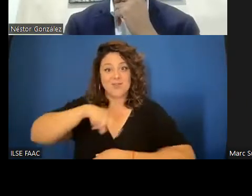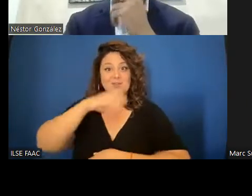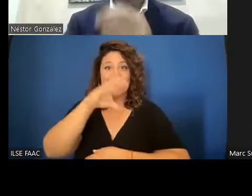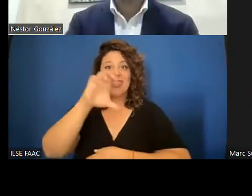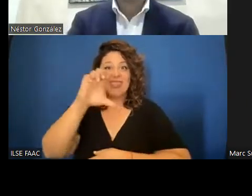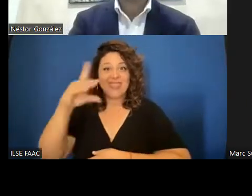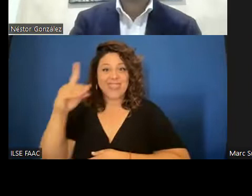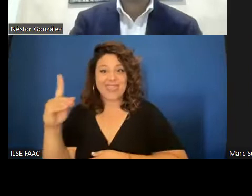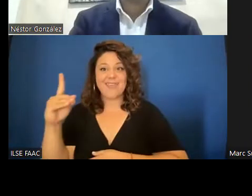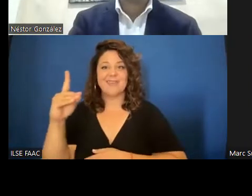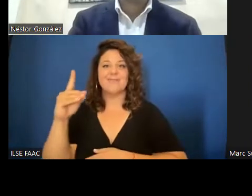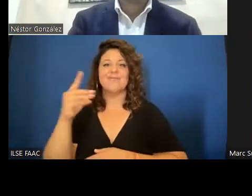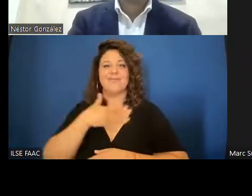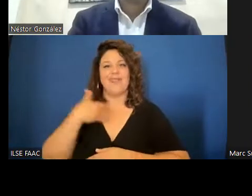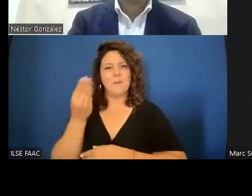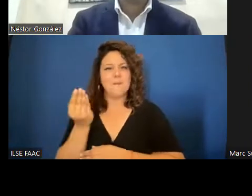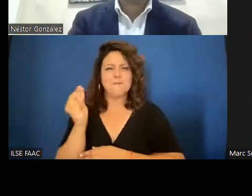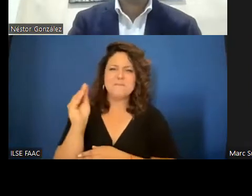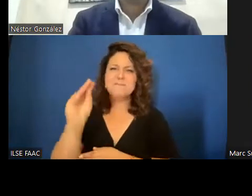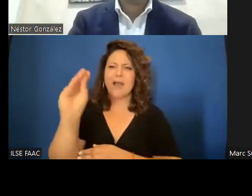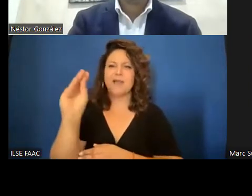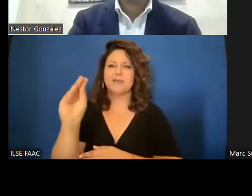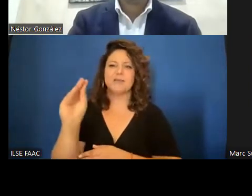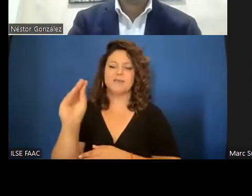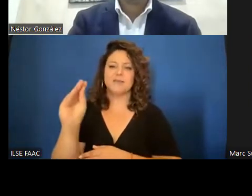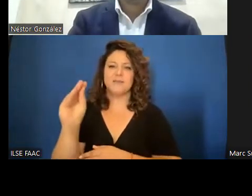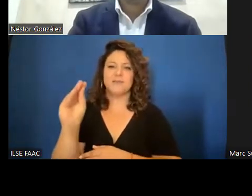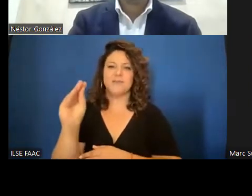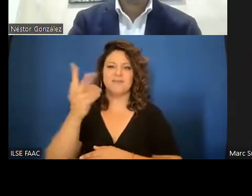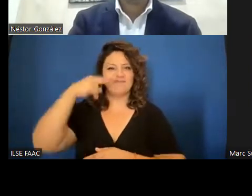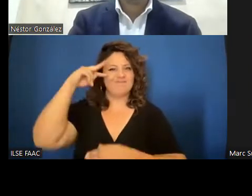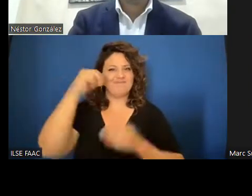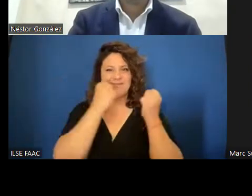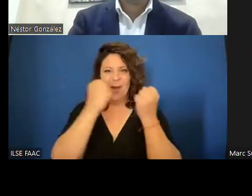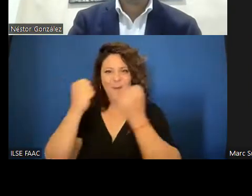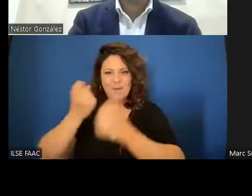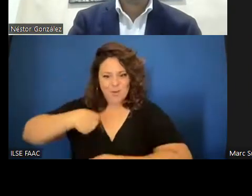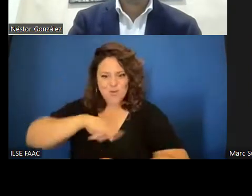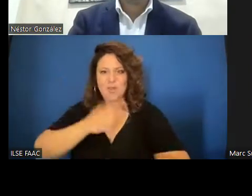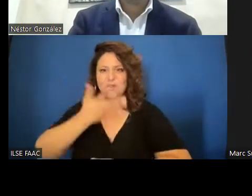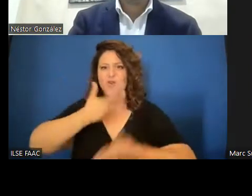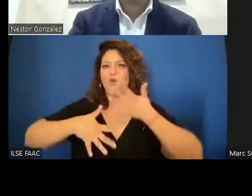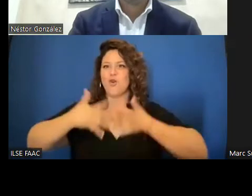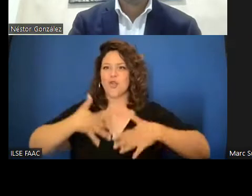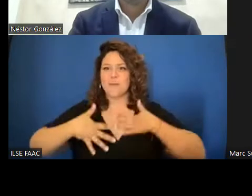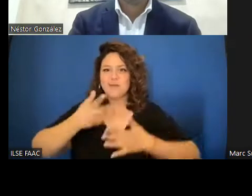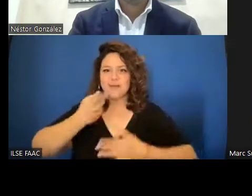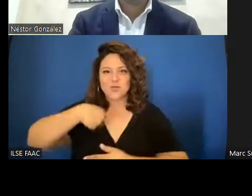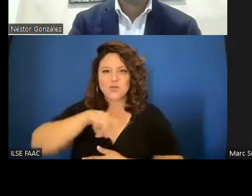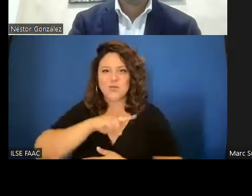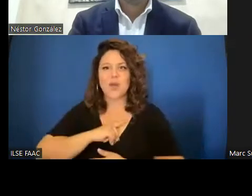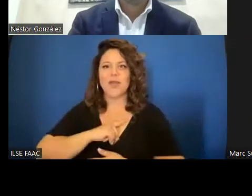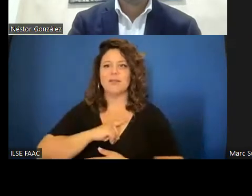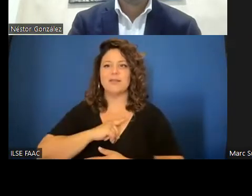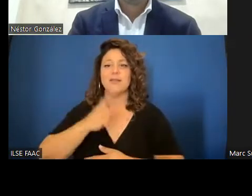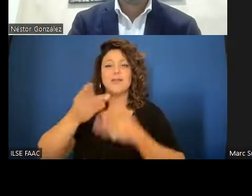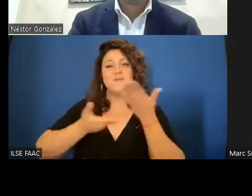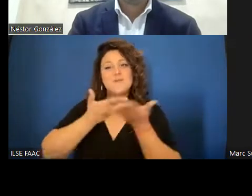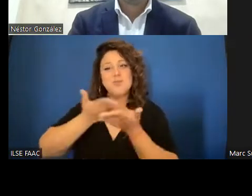seguir sumando con nuestros expertos, con nuestro conocimiento y con nuestras